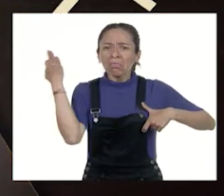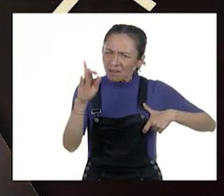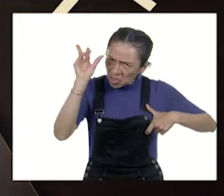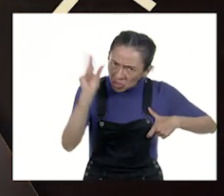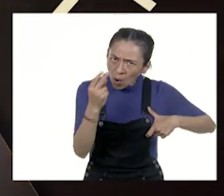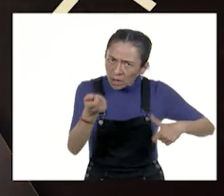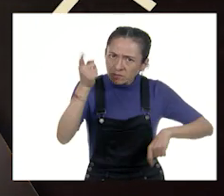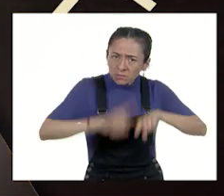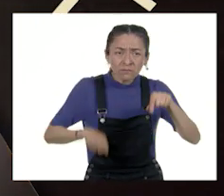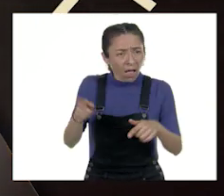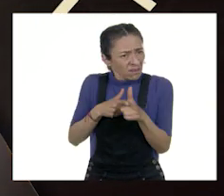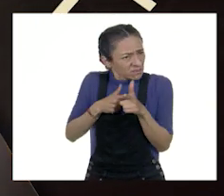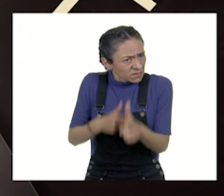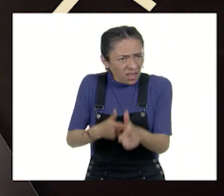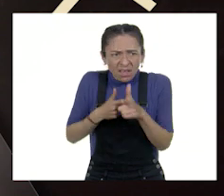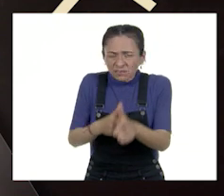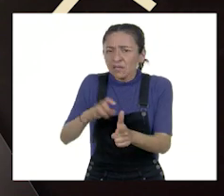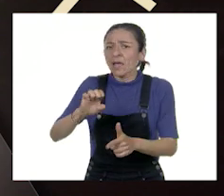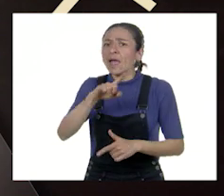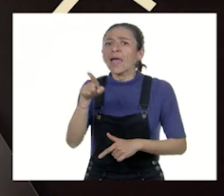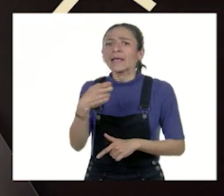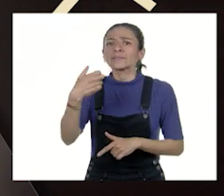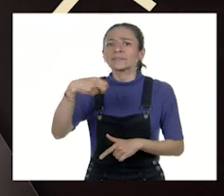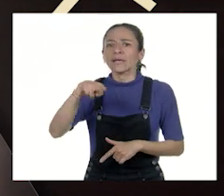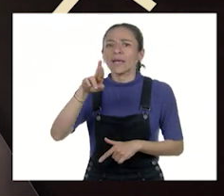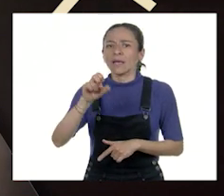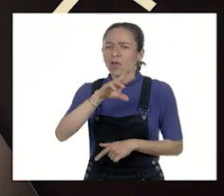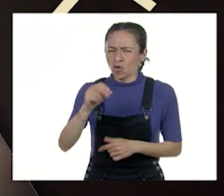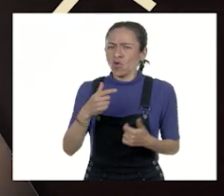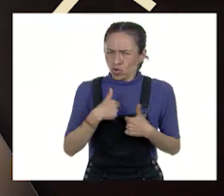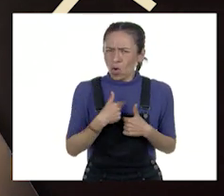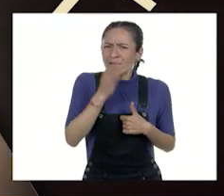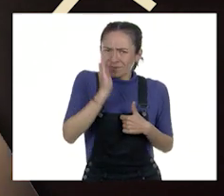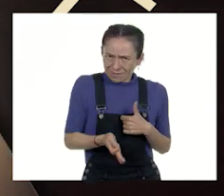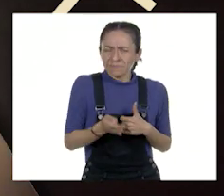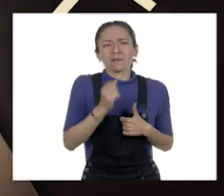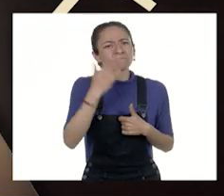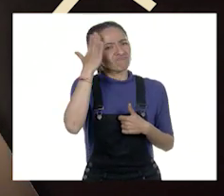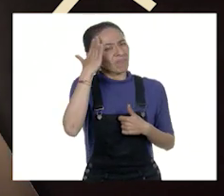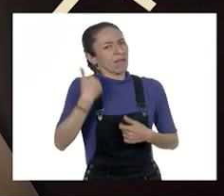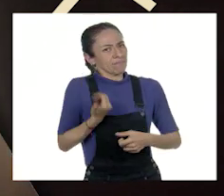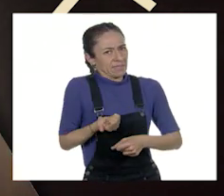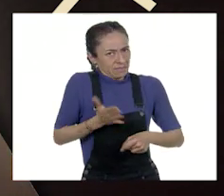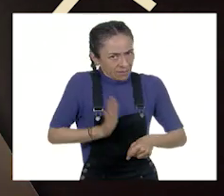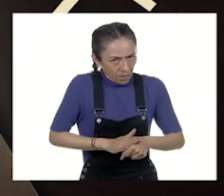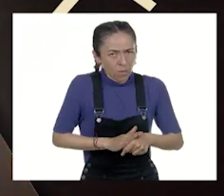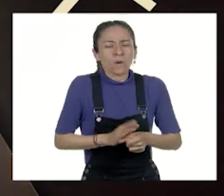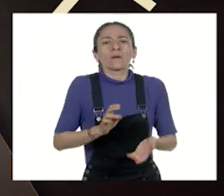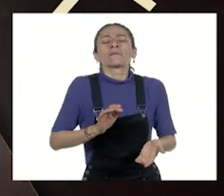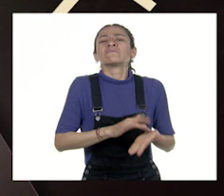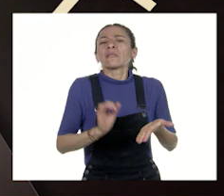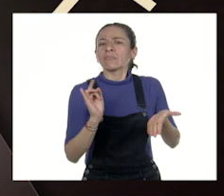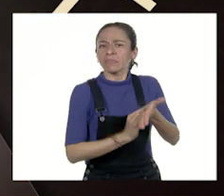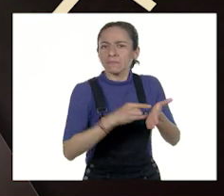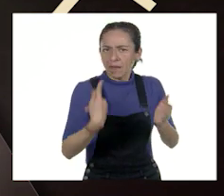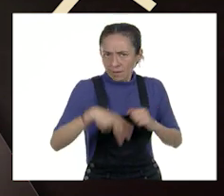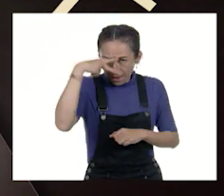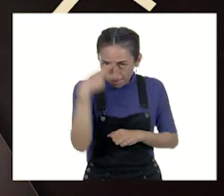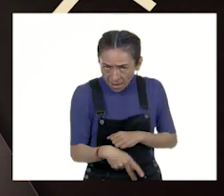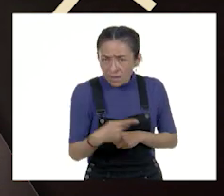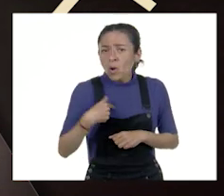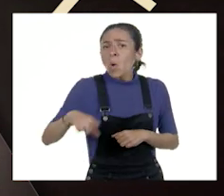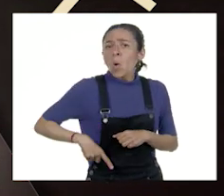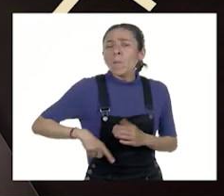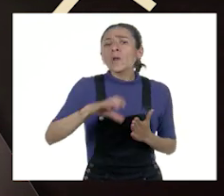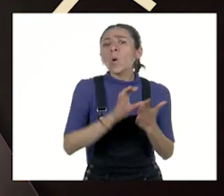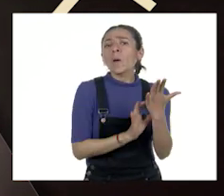propia defensa. Acepté el empleo de administrador del timbre en México del llamado gobierno de la convención presidido